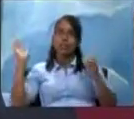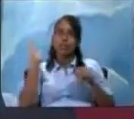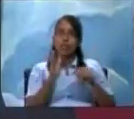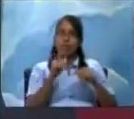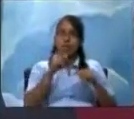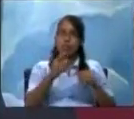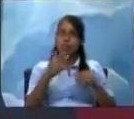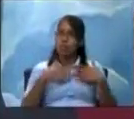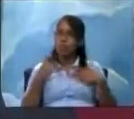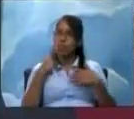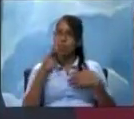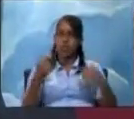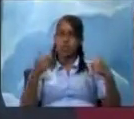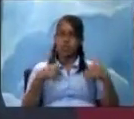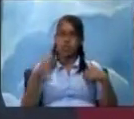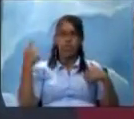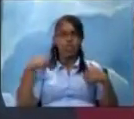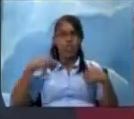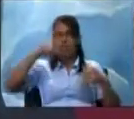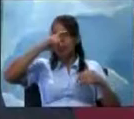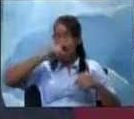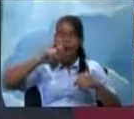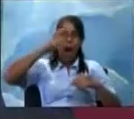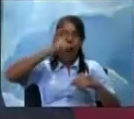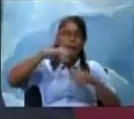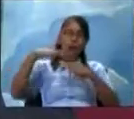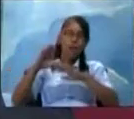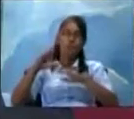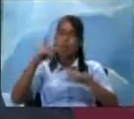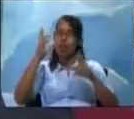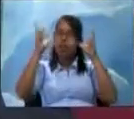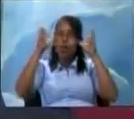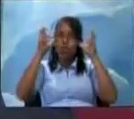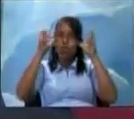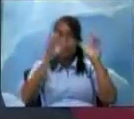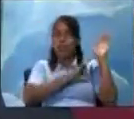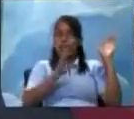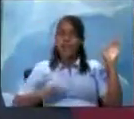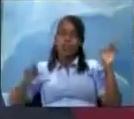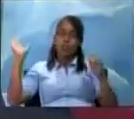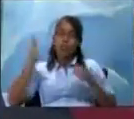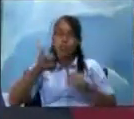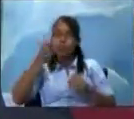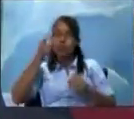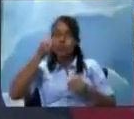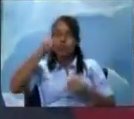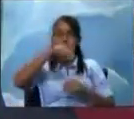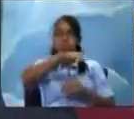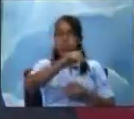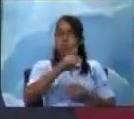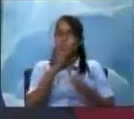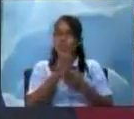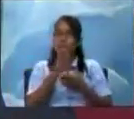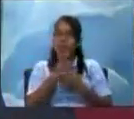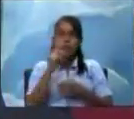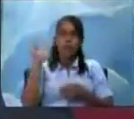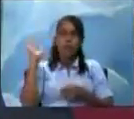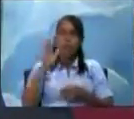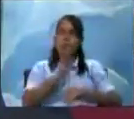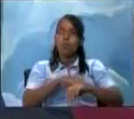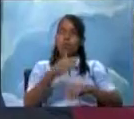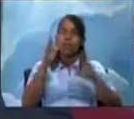viene. Usted me dirá, yo tengo años escuchando que Cristo viene a buscar a su pueblo y todavía no ha venido, porque